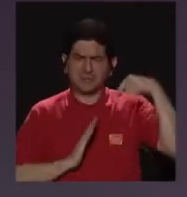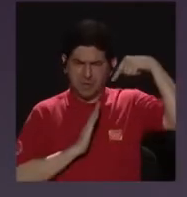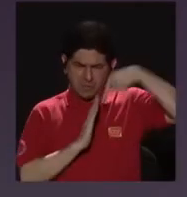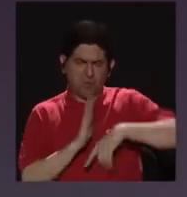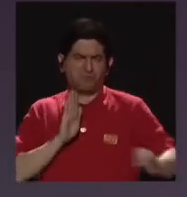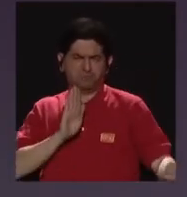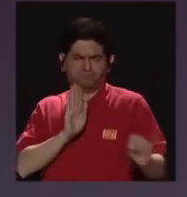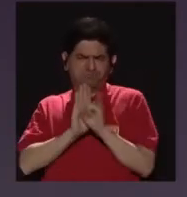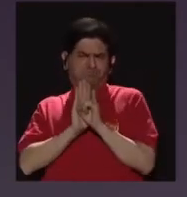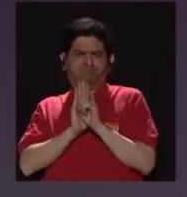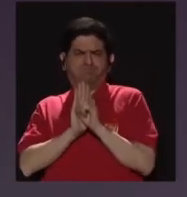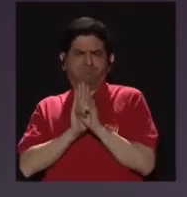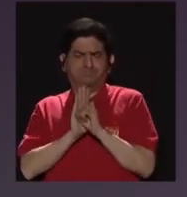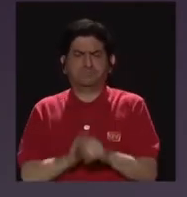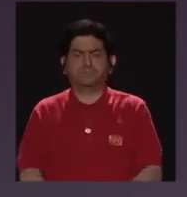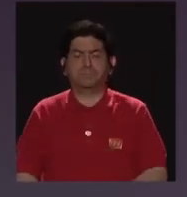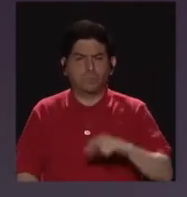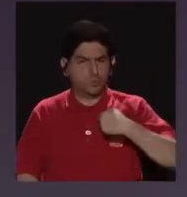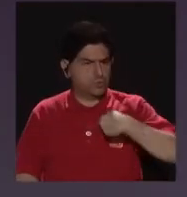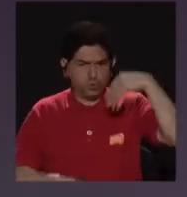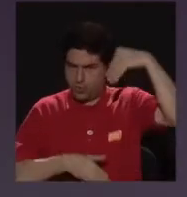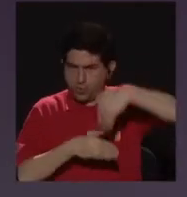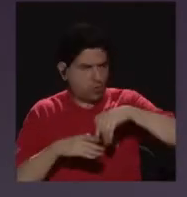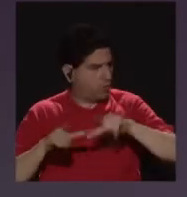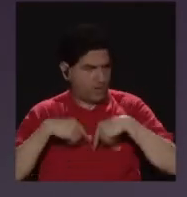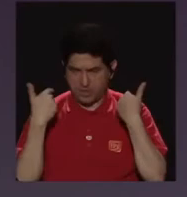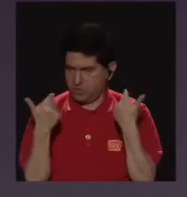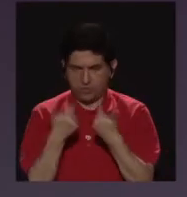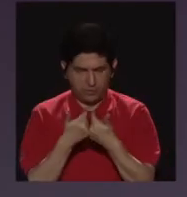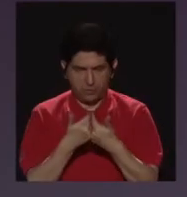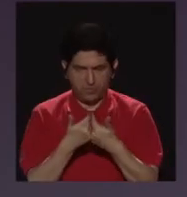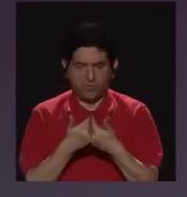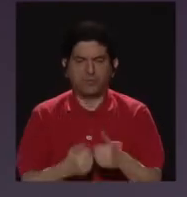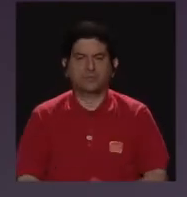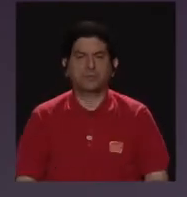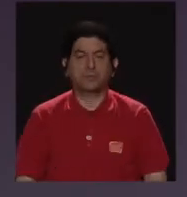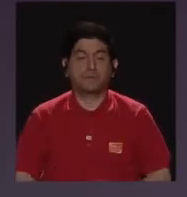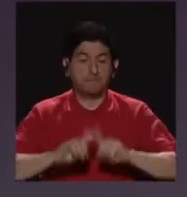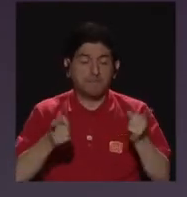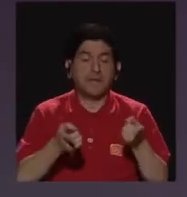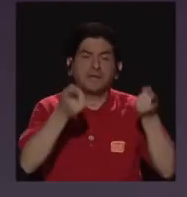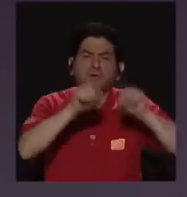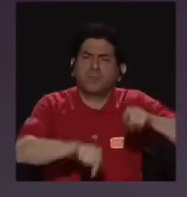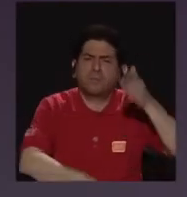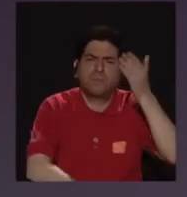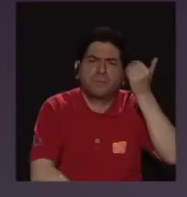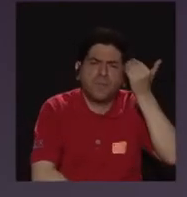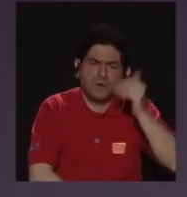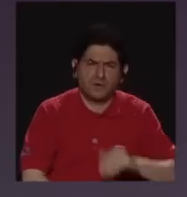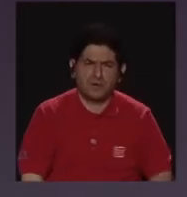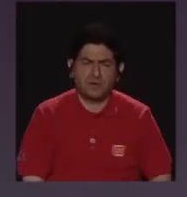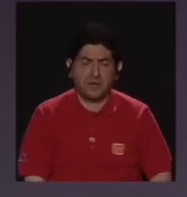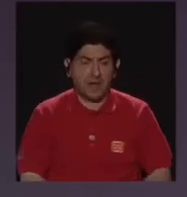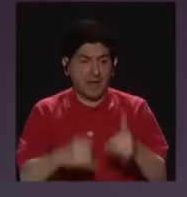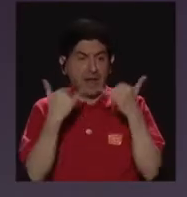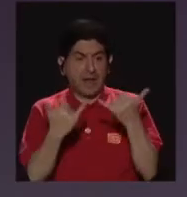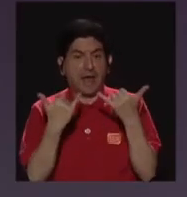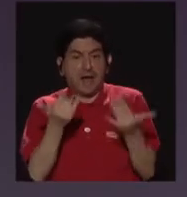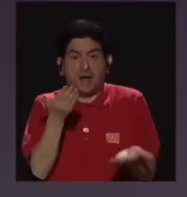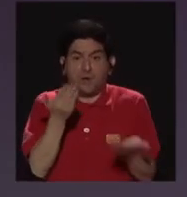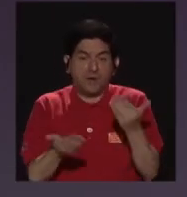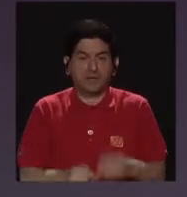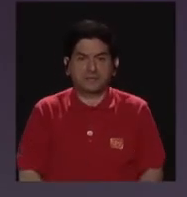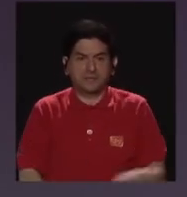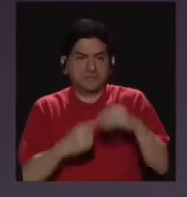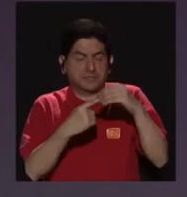identificada aunque no formó parte del bloque sucede más que nunca más incluso que en